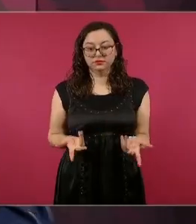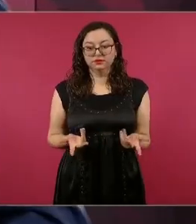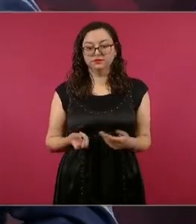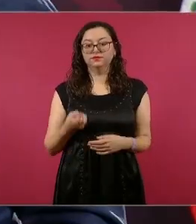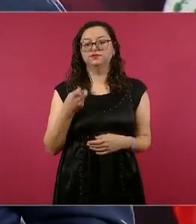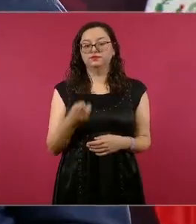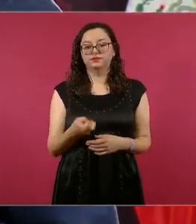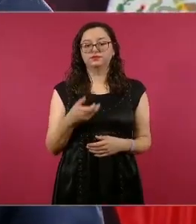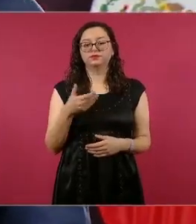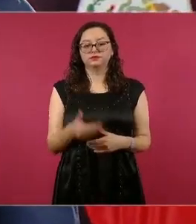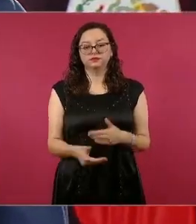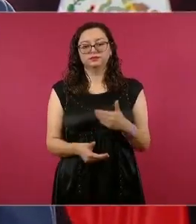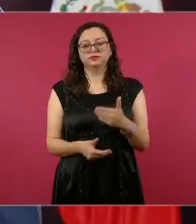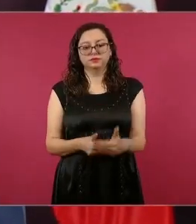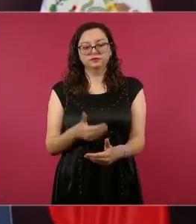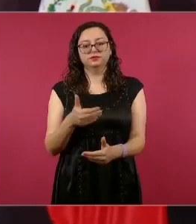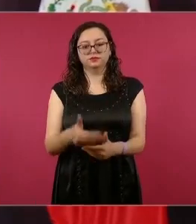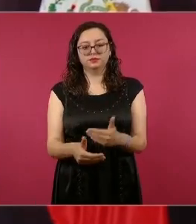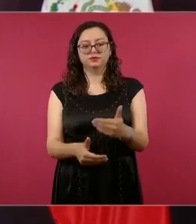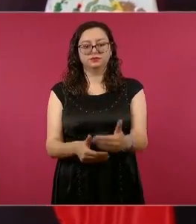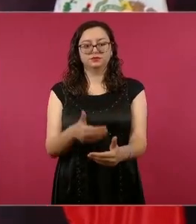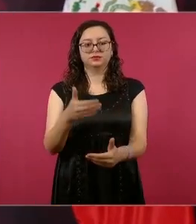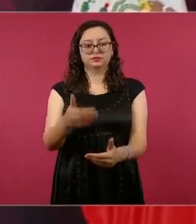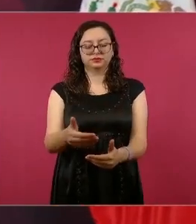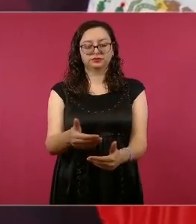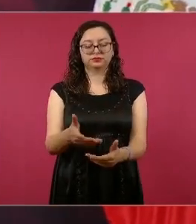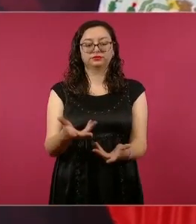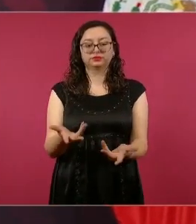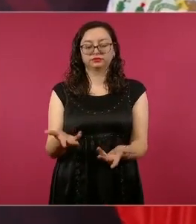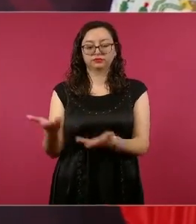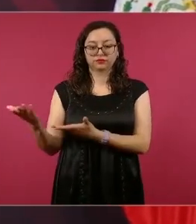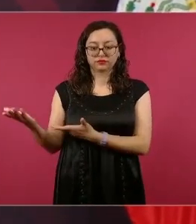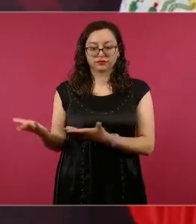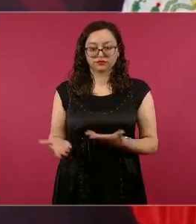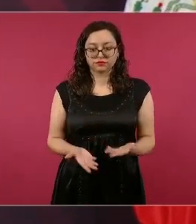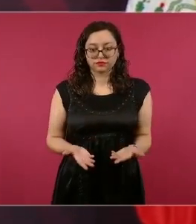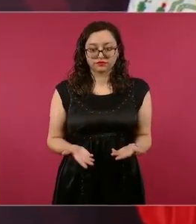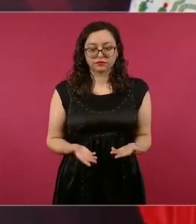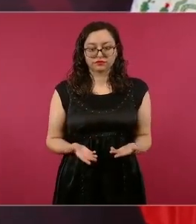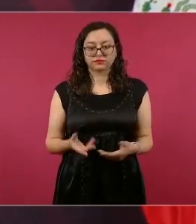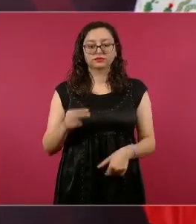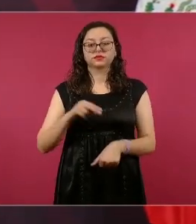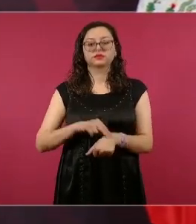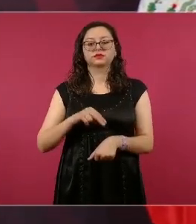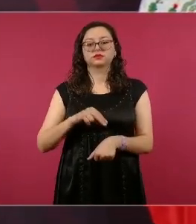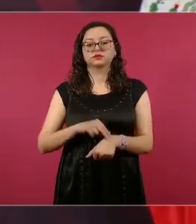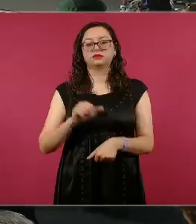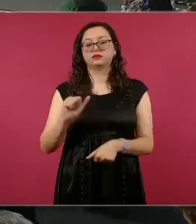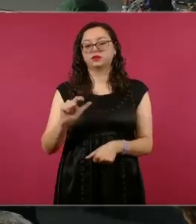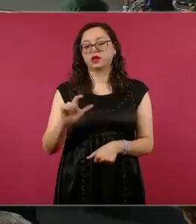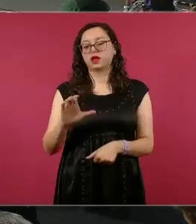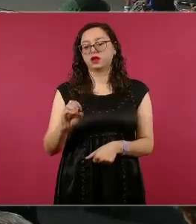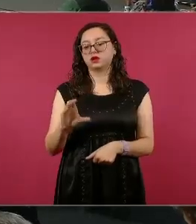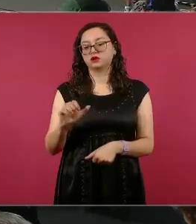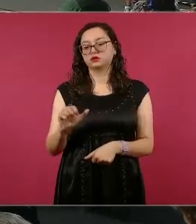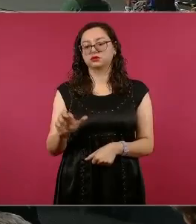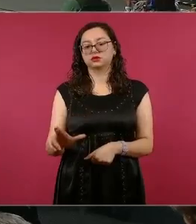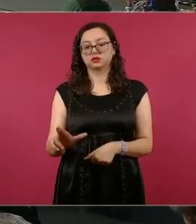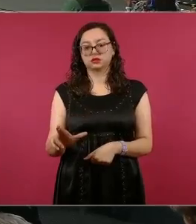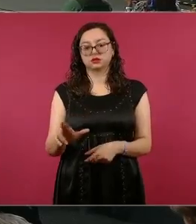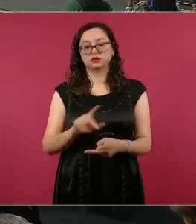avanzando y le damos la palabra al doctor Alcocer, luego